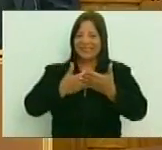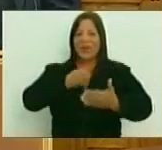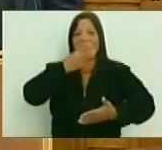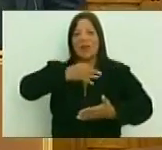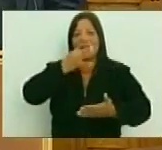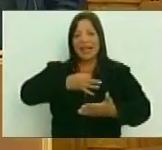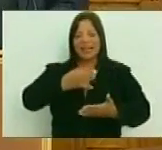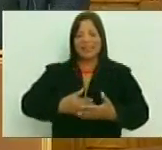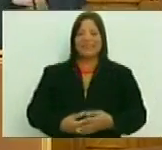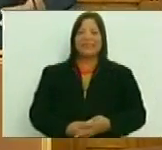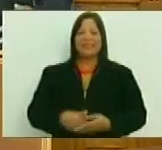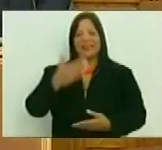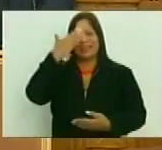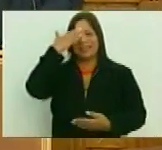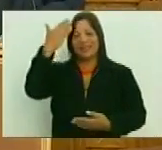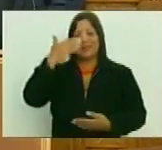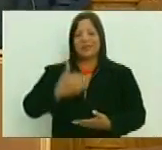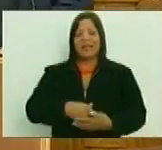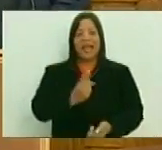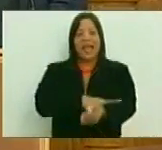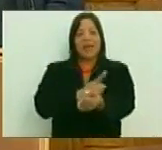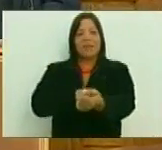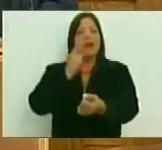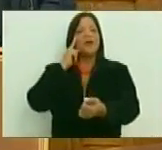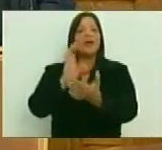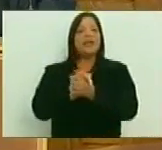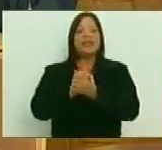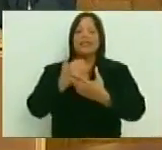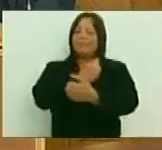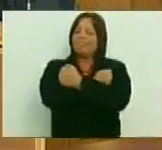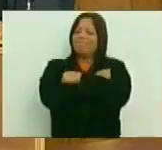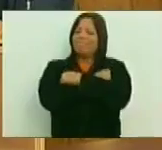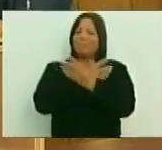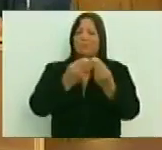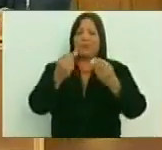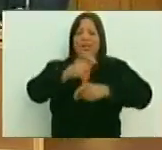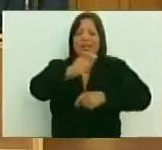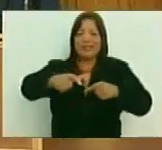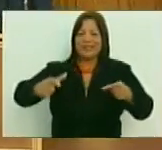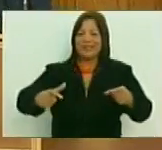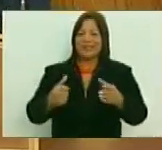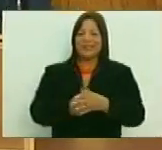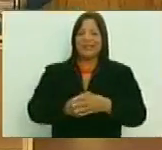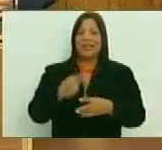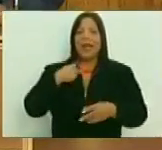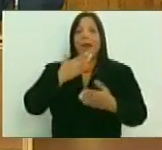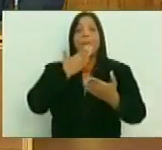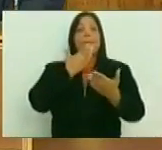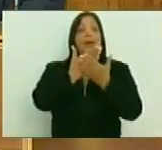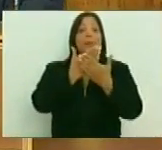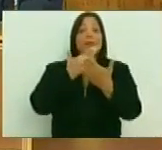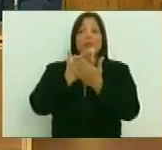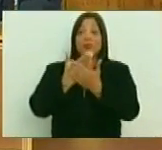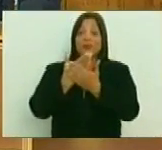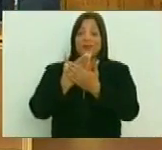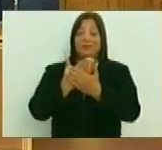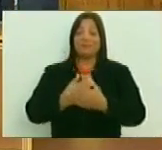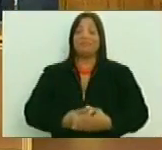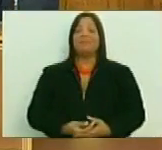Buenas tardes, hermanos y hermanas, tanta gente querida. Bueno,